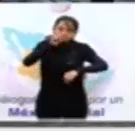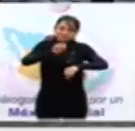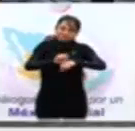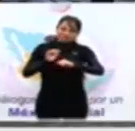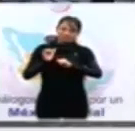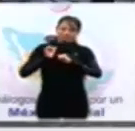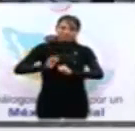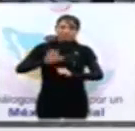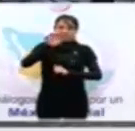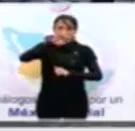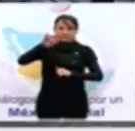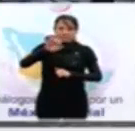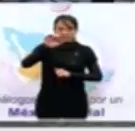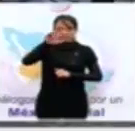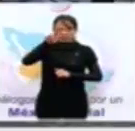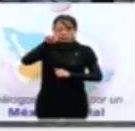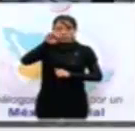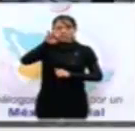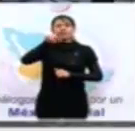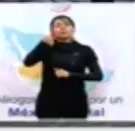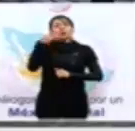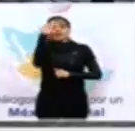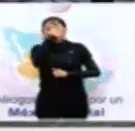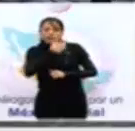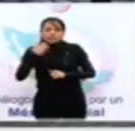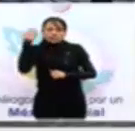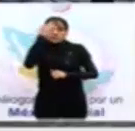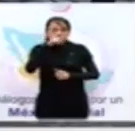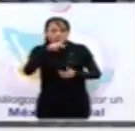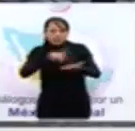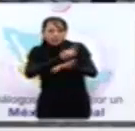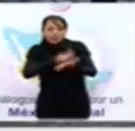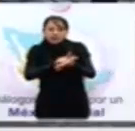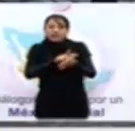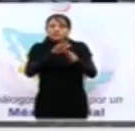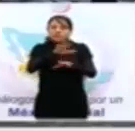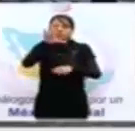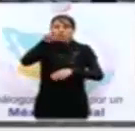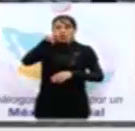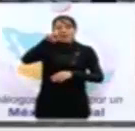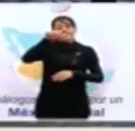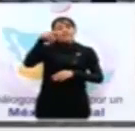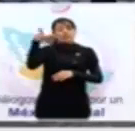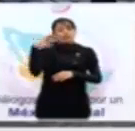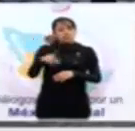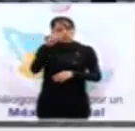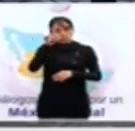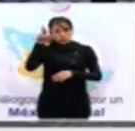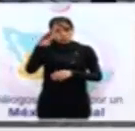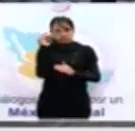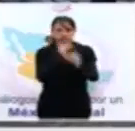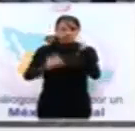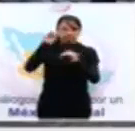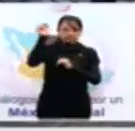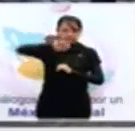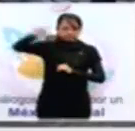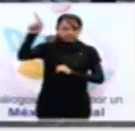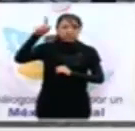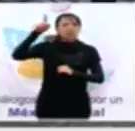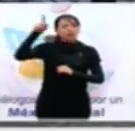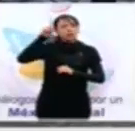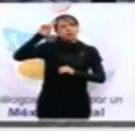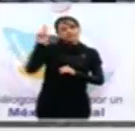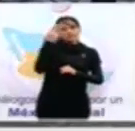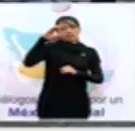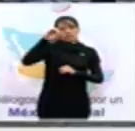de sus actividades. Secretario Ejecutivo, como les decía, del Consejo Nacional de Evaluación de la Política Social, Coneval, obtuvo el grado de